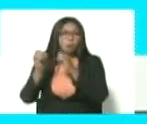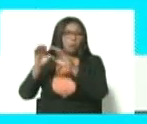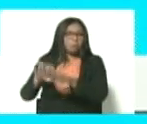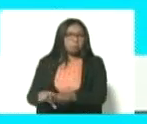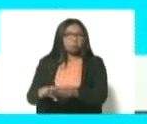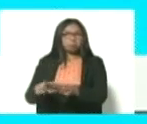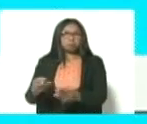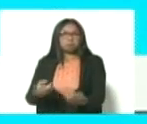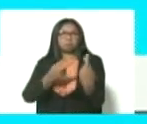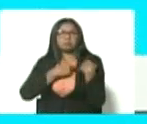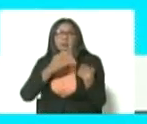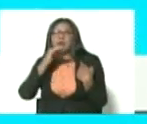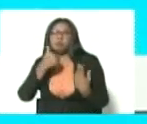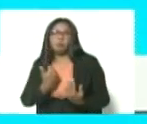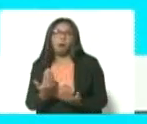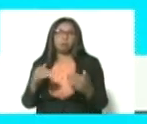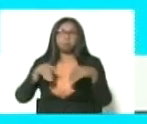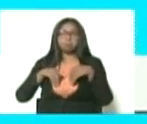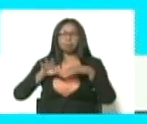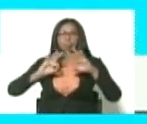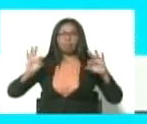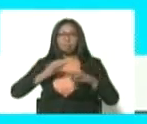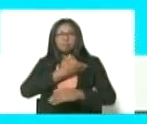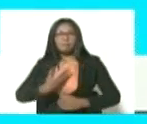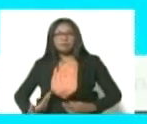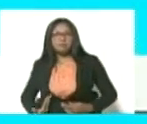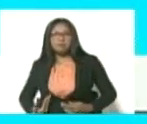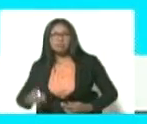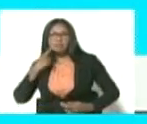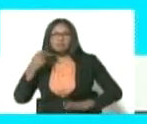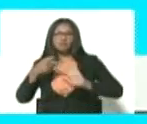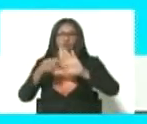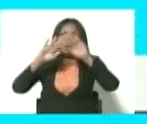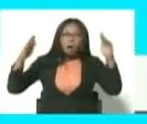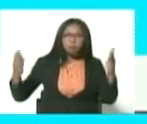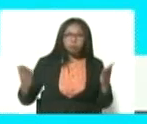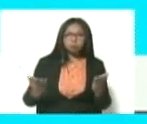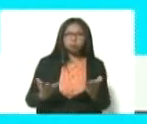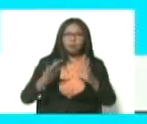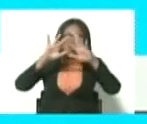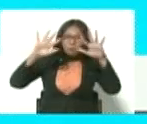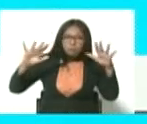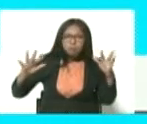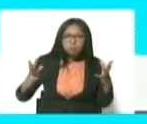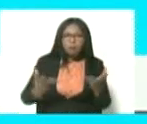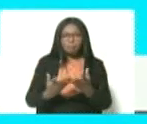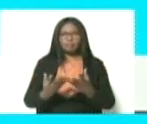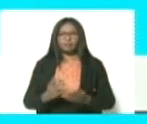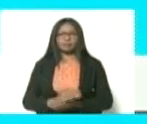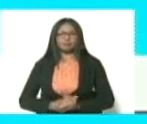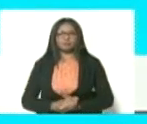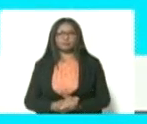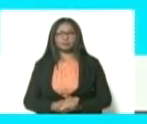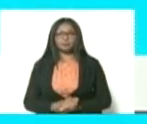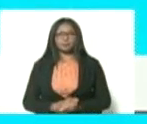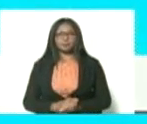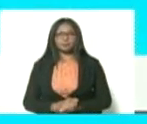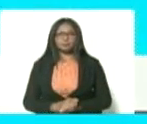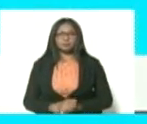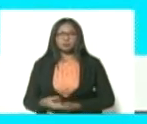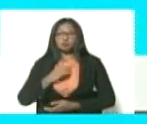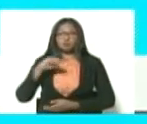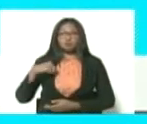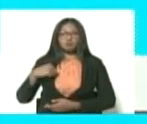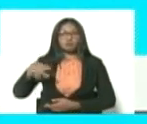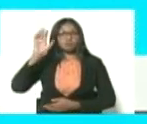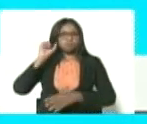la irresponsabilidad de Jair Bolsonaro frente a la pandemia. Y nosotros, bueno, hemos aprendido